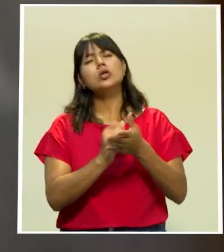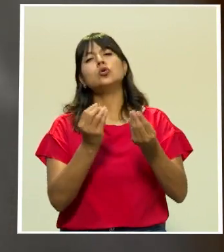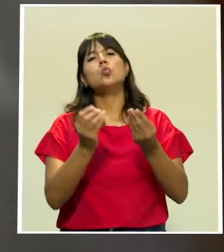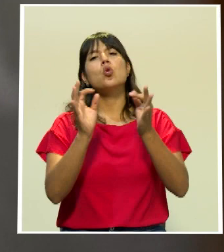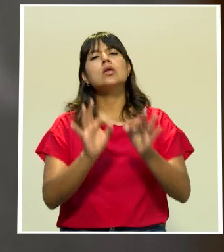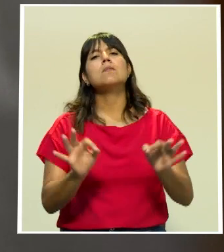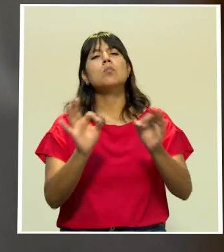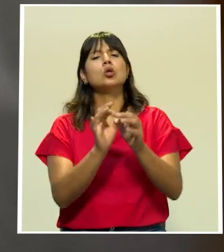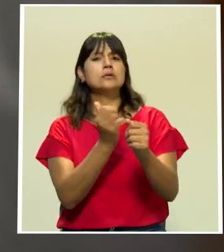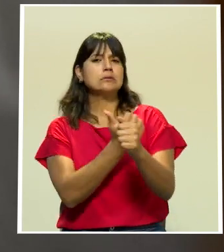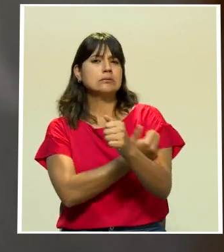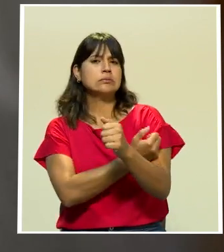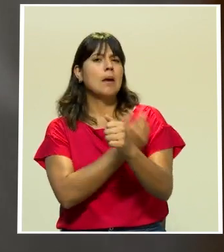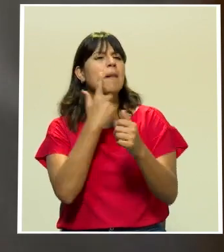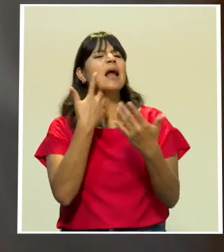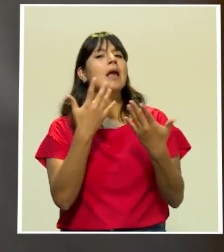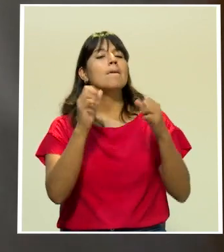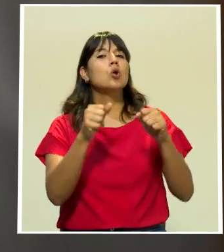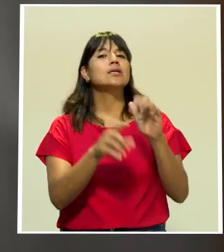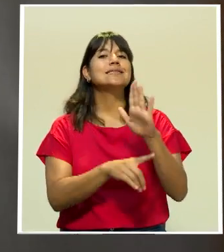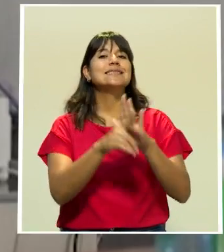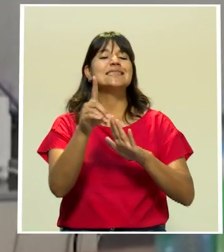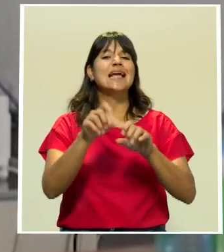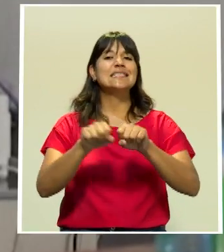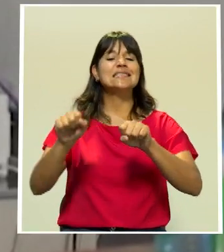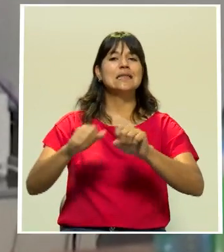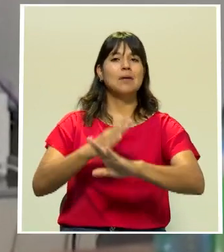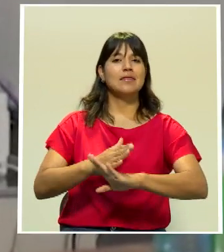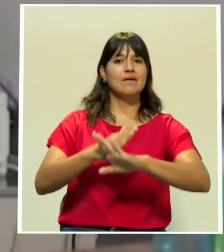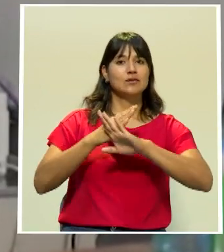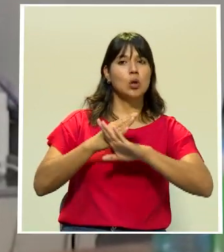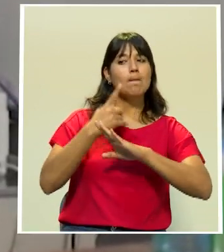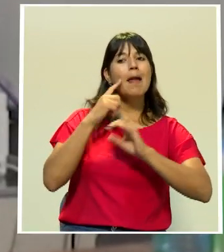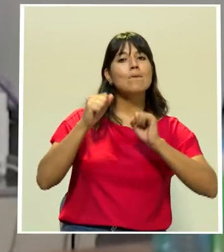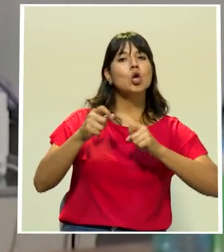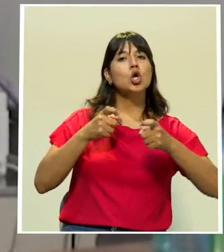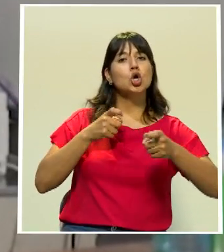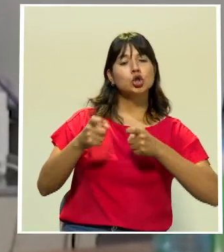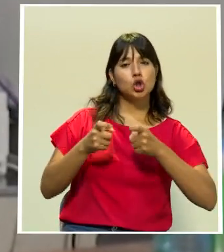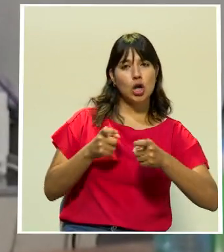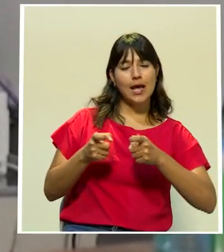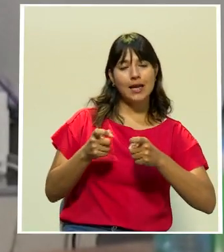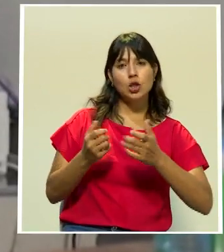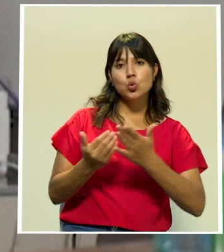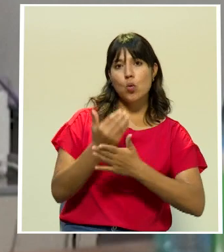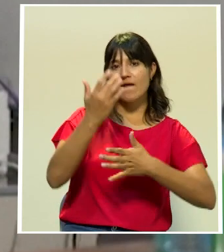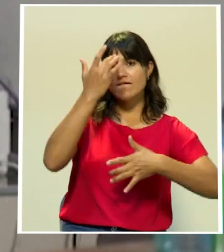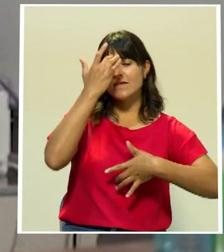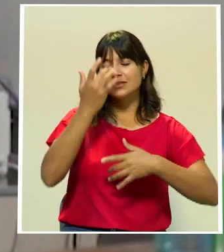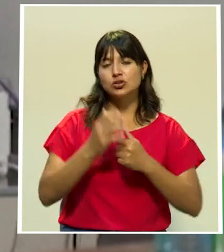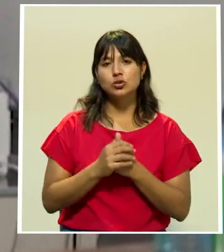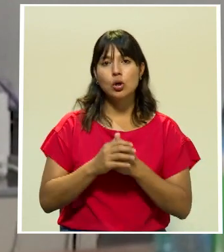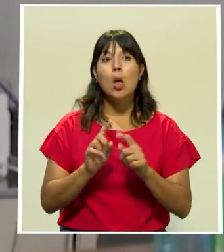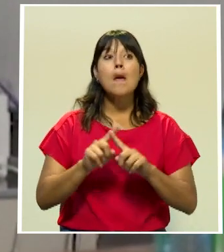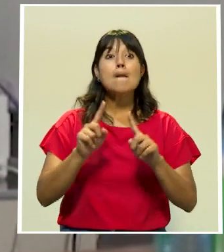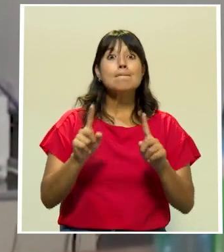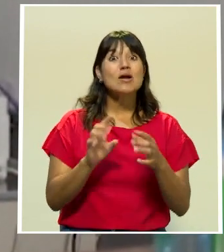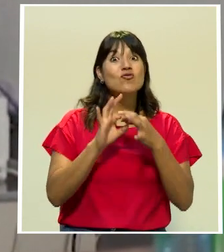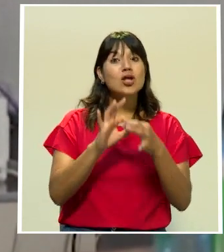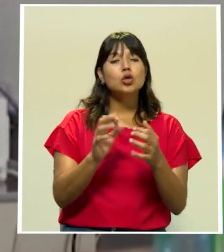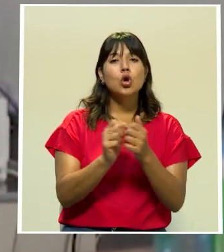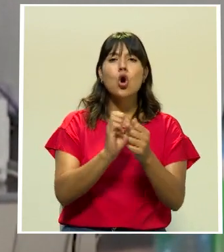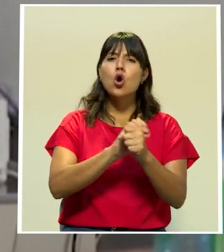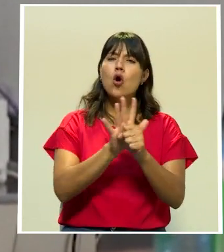estímulo del sistema inmunológico y pueda controlar una nueva infección. Pero afirma que en el caso de las reinfecciones por